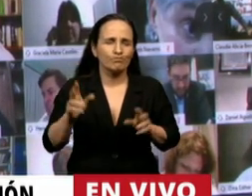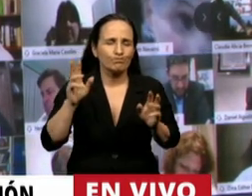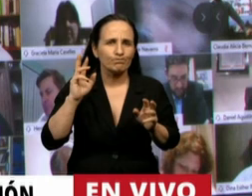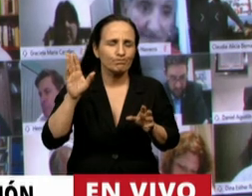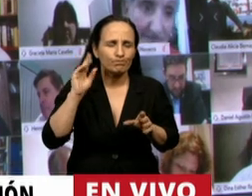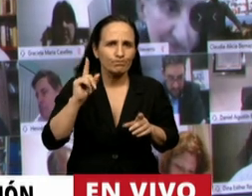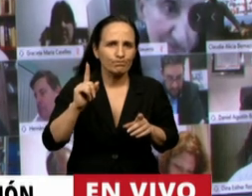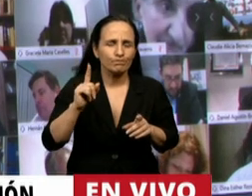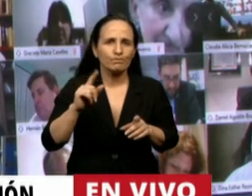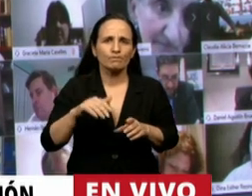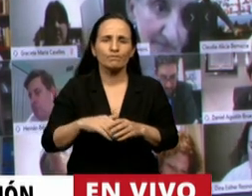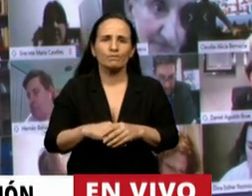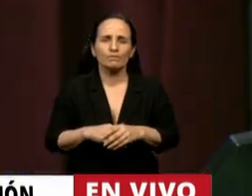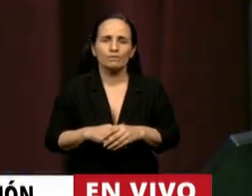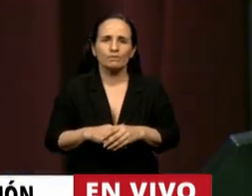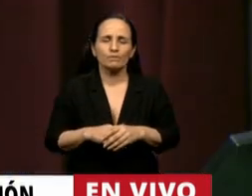Gracias